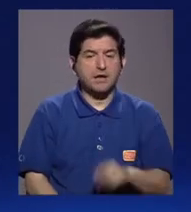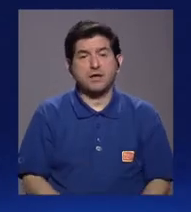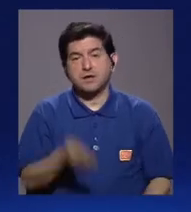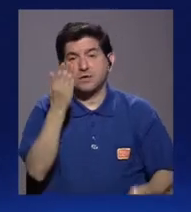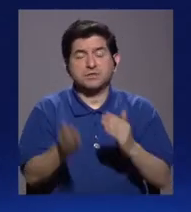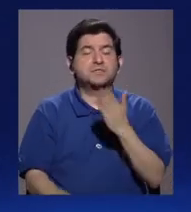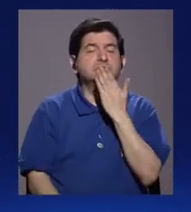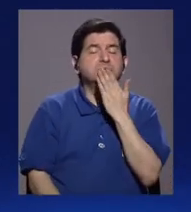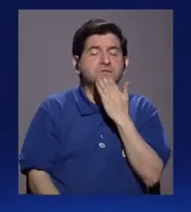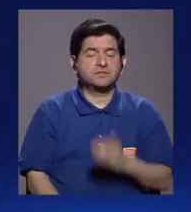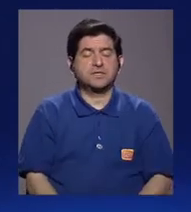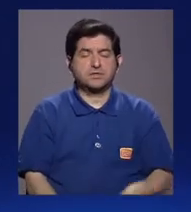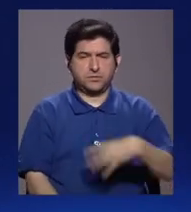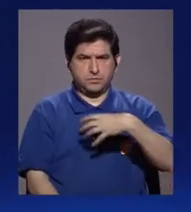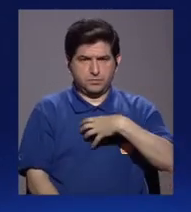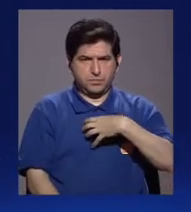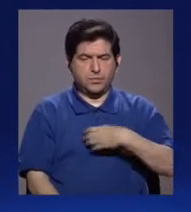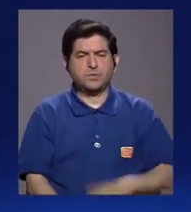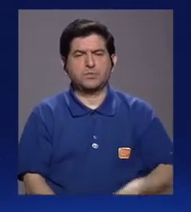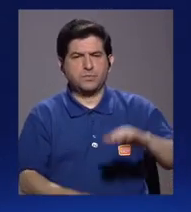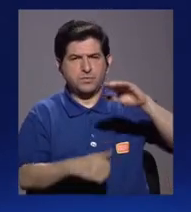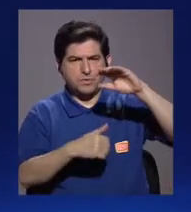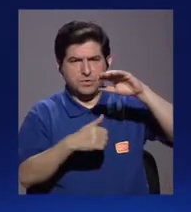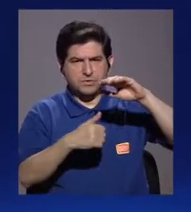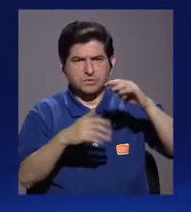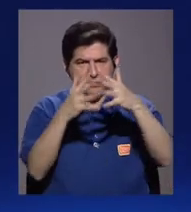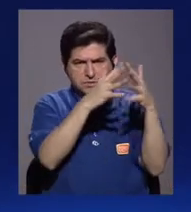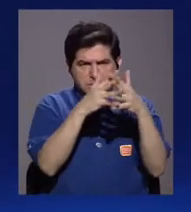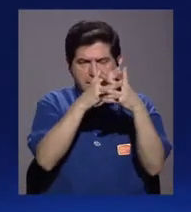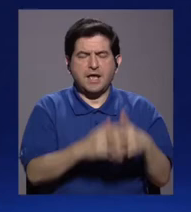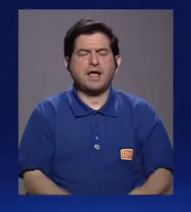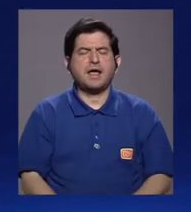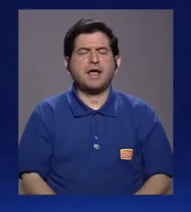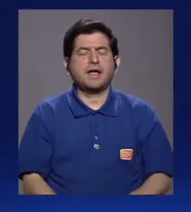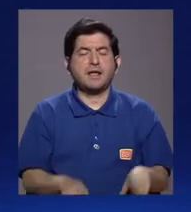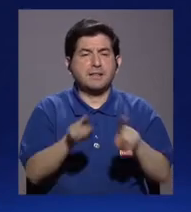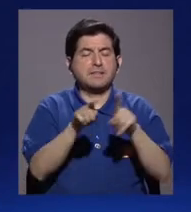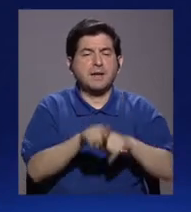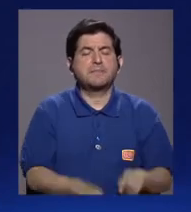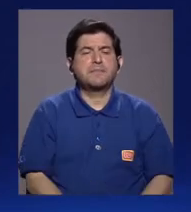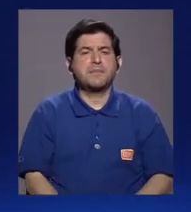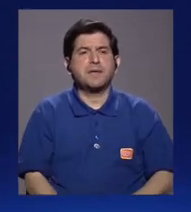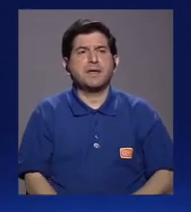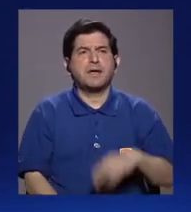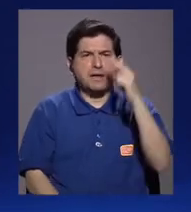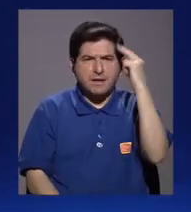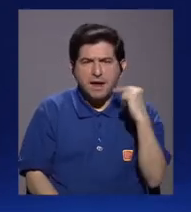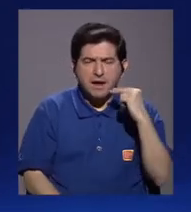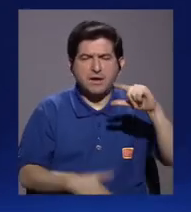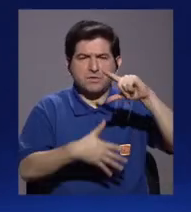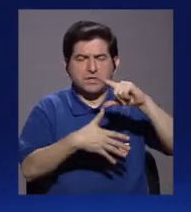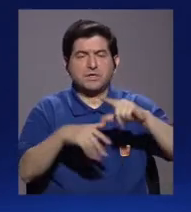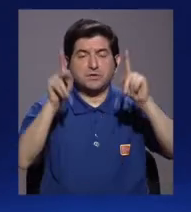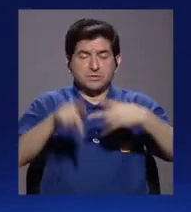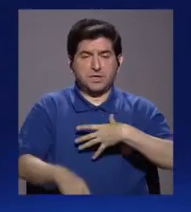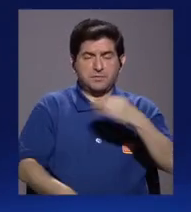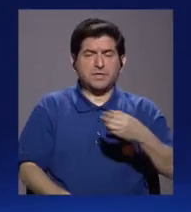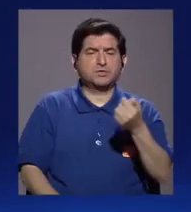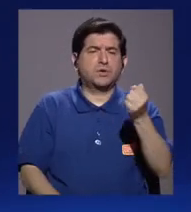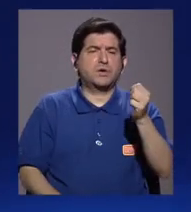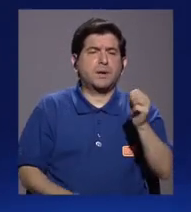e indios americanos latinos negros y también hay gente blanca muy pobre con pocas oportunidades